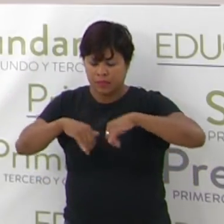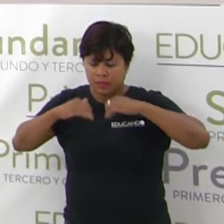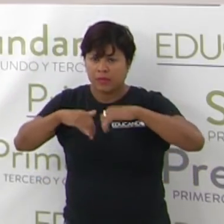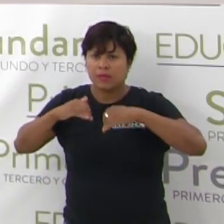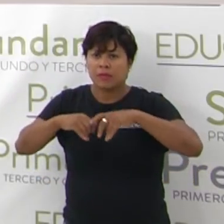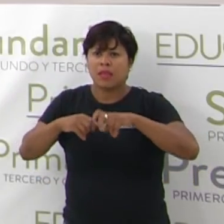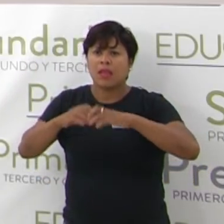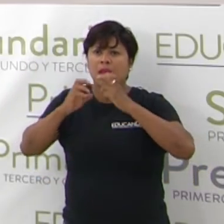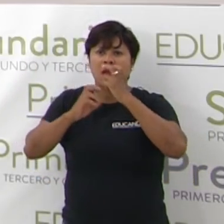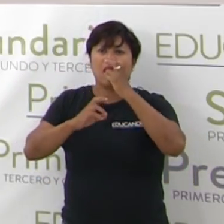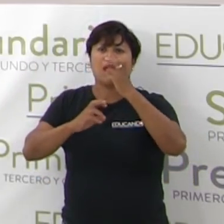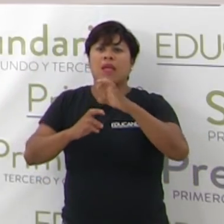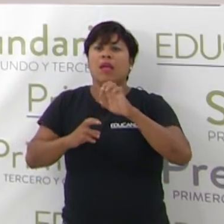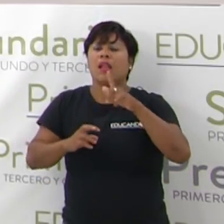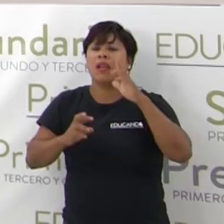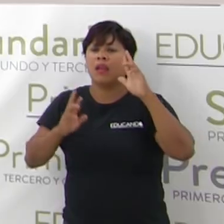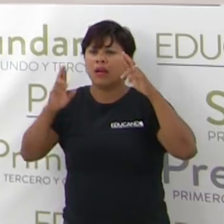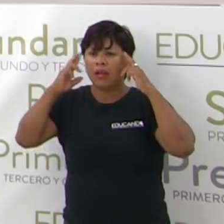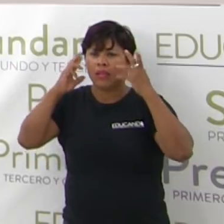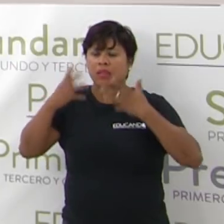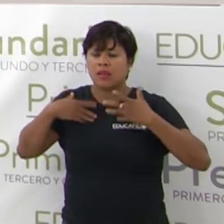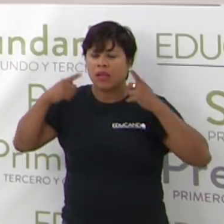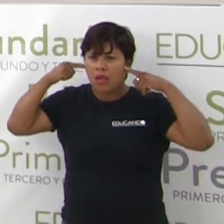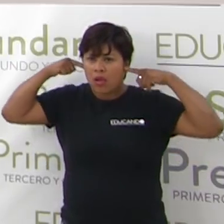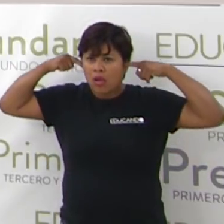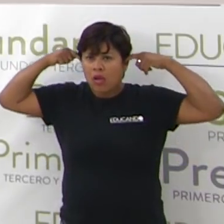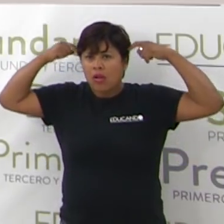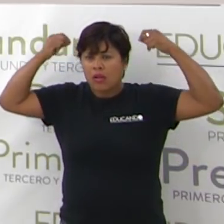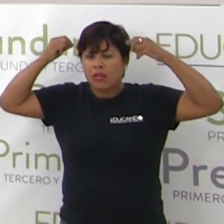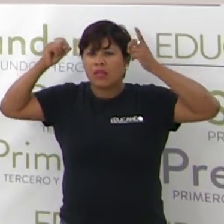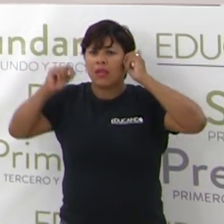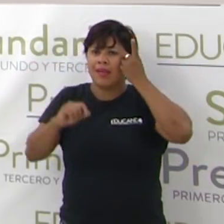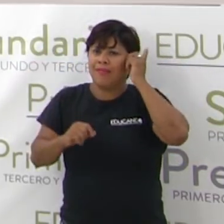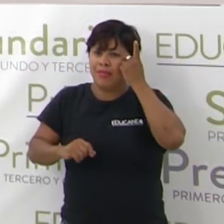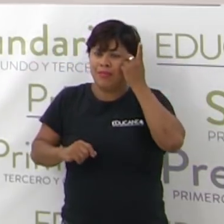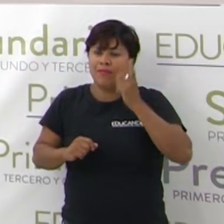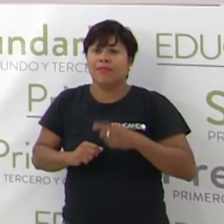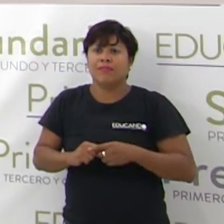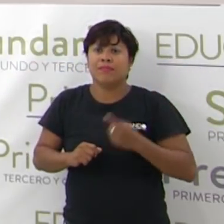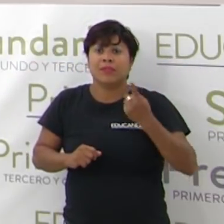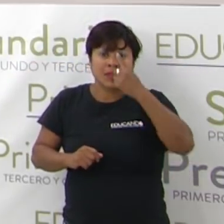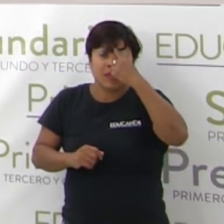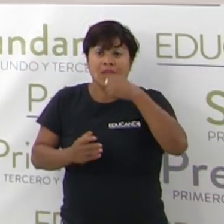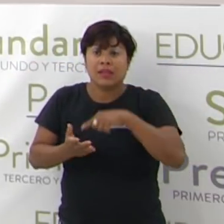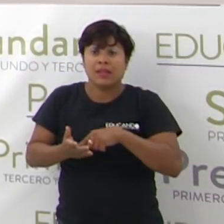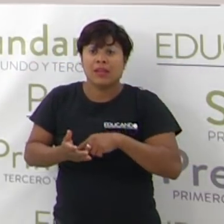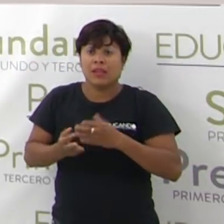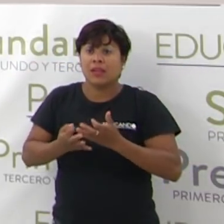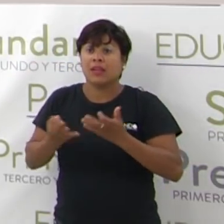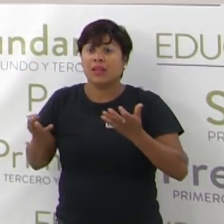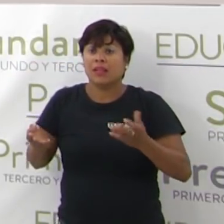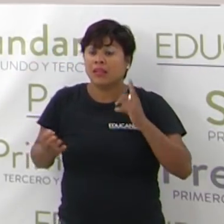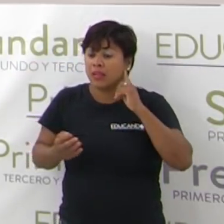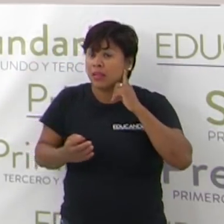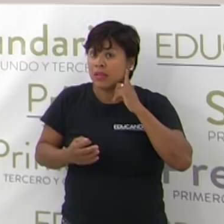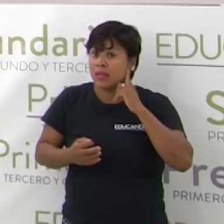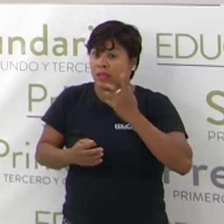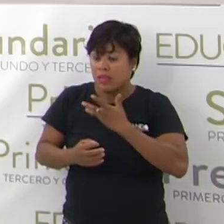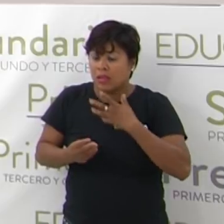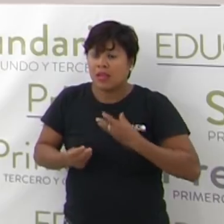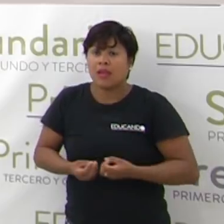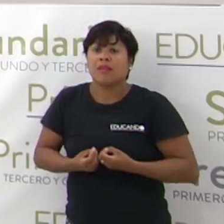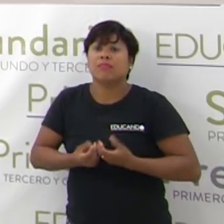ahí gritó que el rey tenía orejas de caballo. ¿Pero qué creen? Que la tierra también lo tuvo que